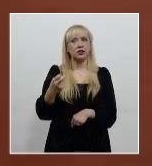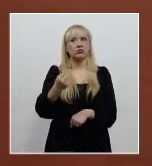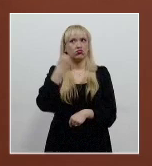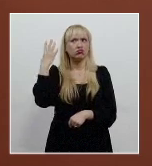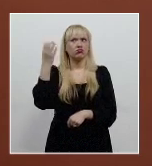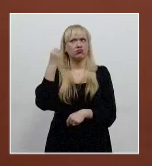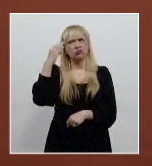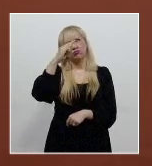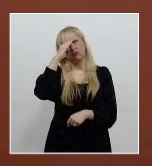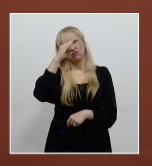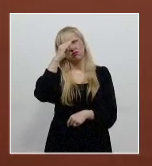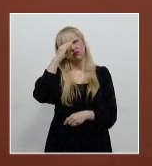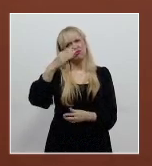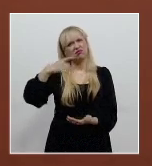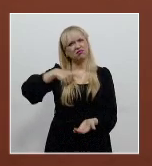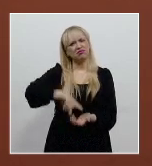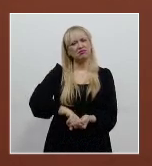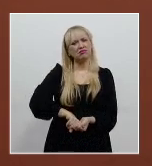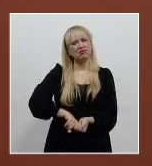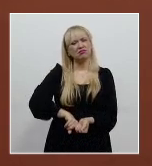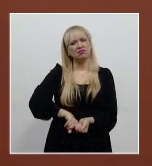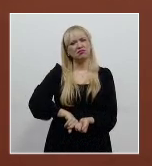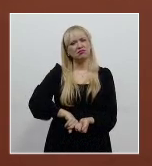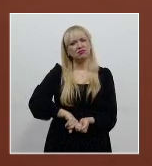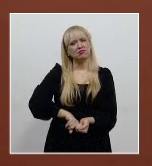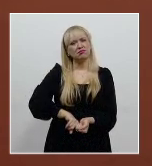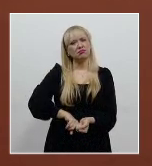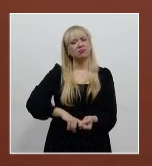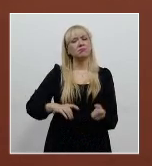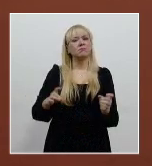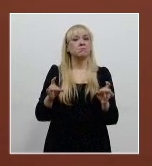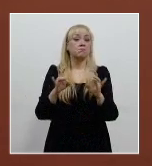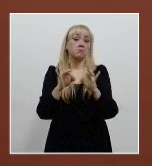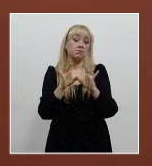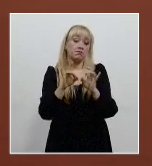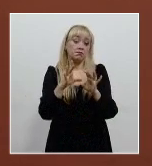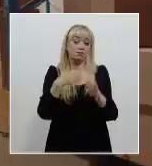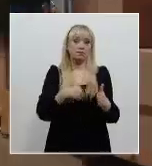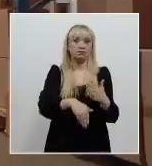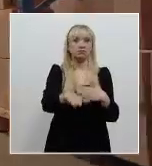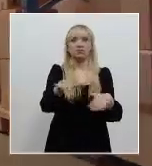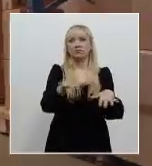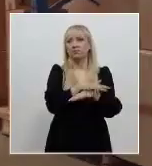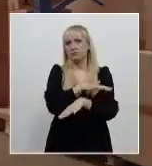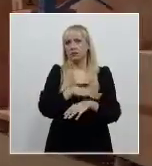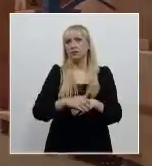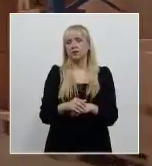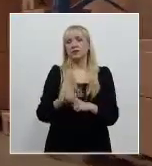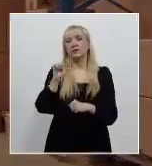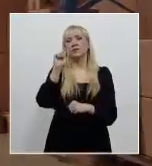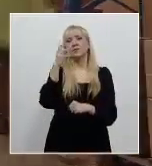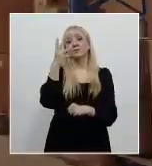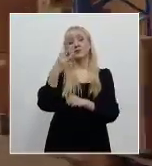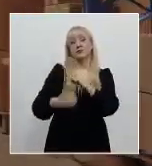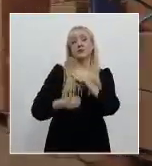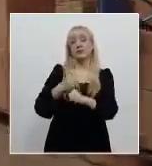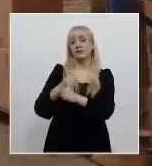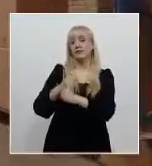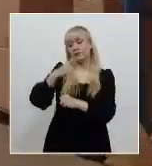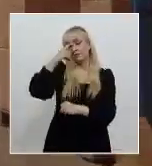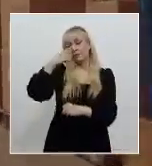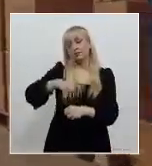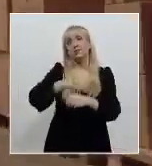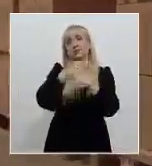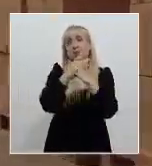de reflexión en el marco de una eventual reforma. A 23 años de la promulgación de la Ley de